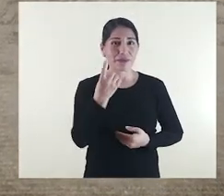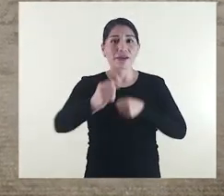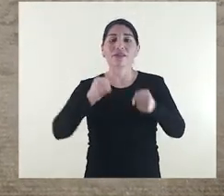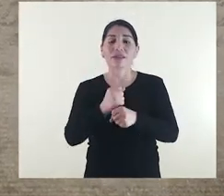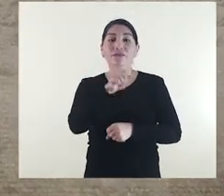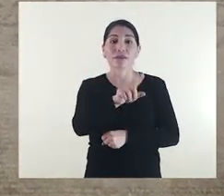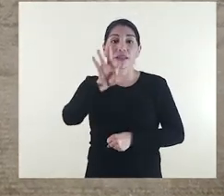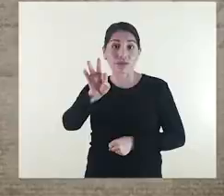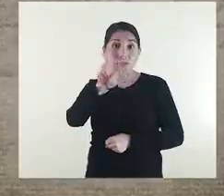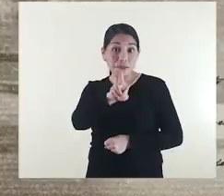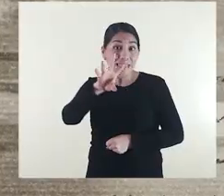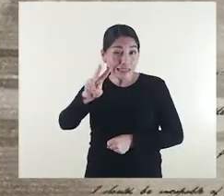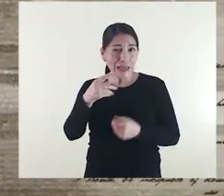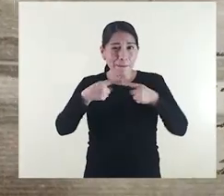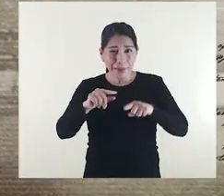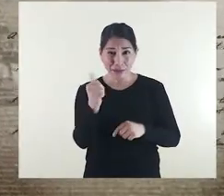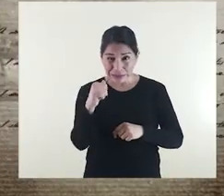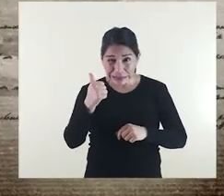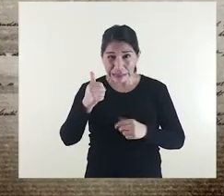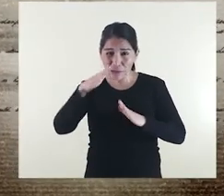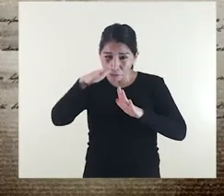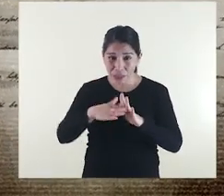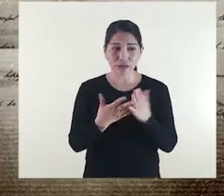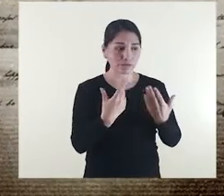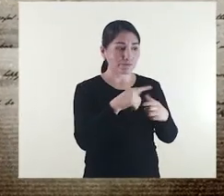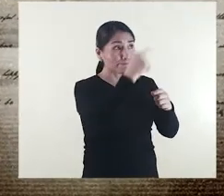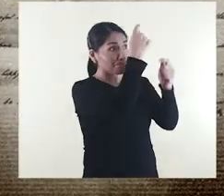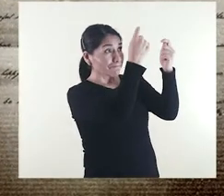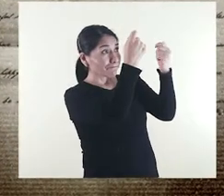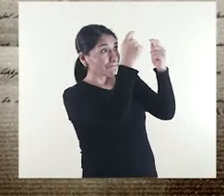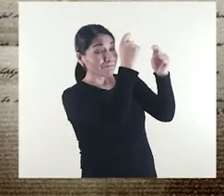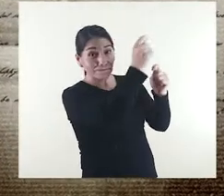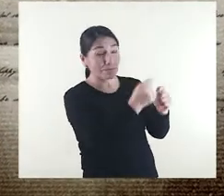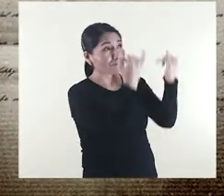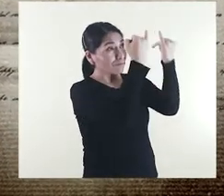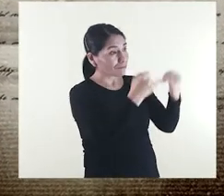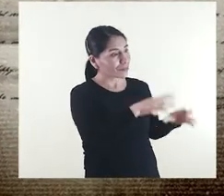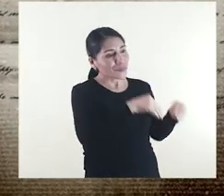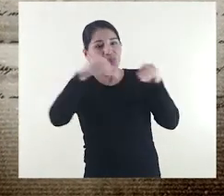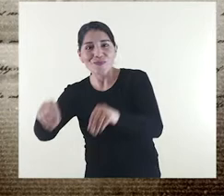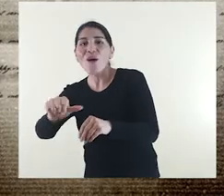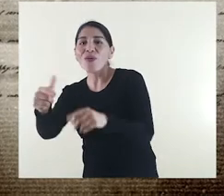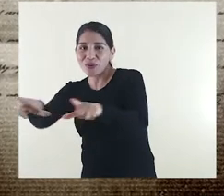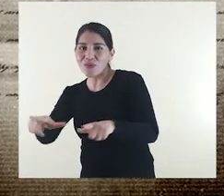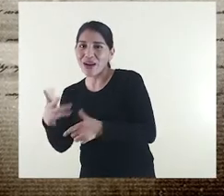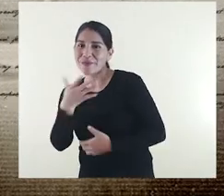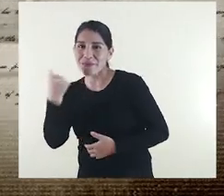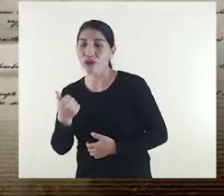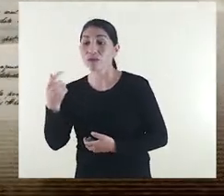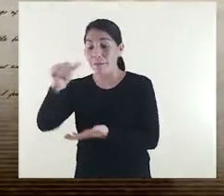de 1926, pero en menos de 10 años después, la estatua se mudó a una ubicación más adecuada, la